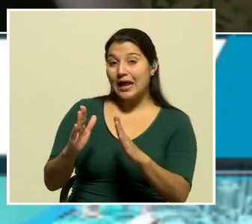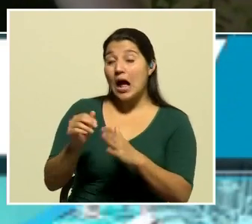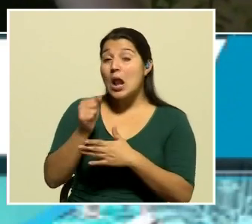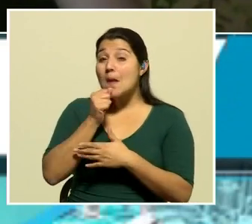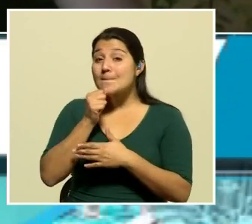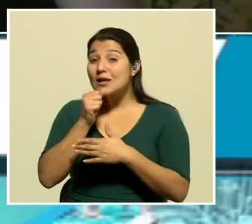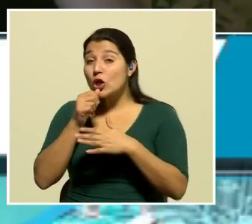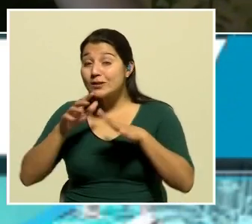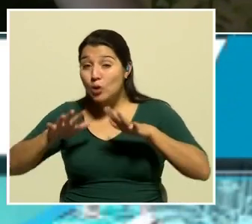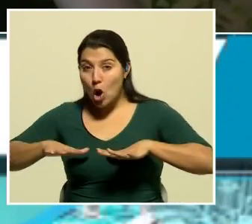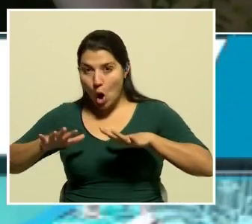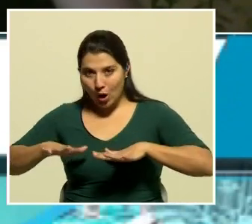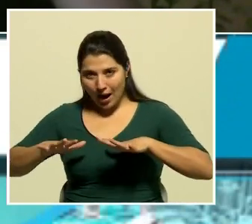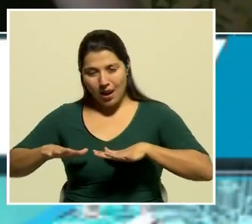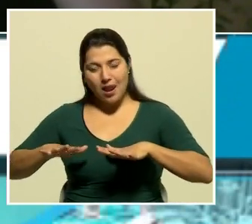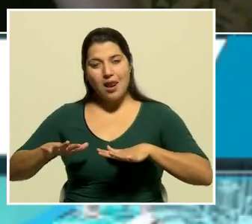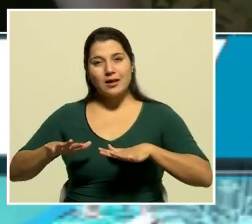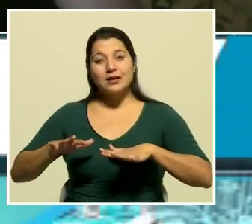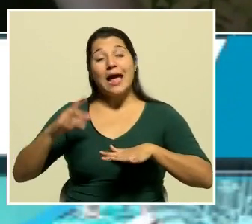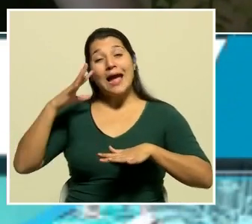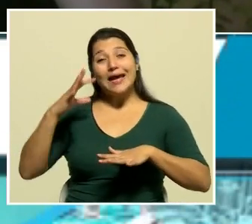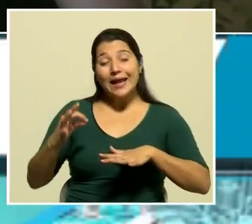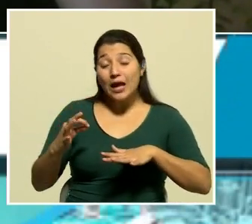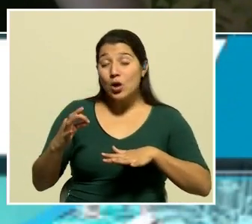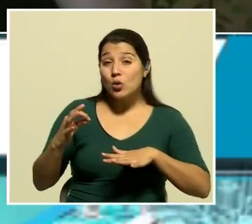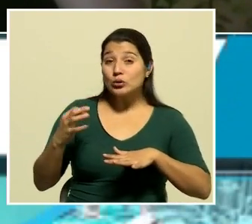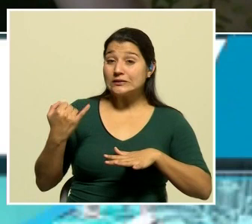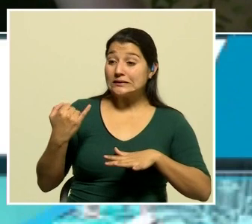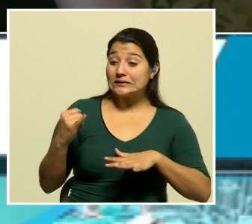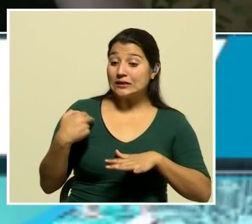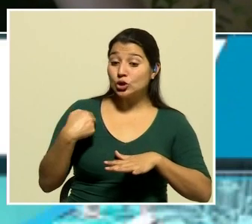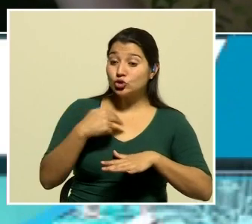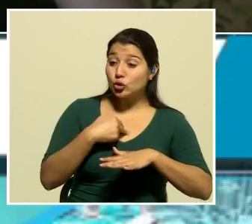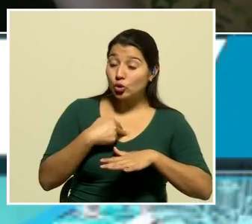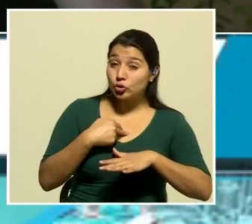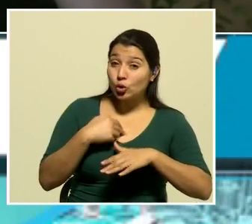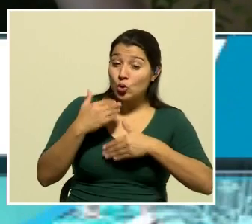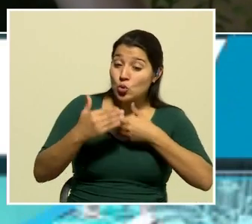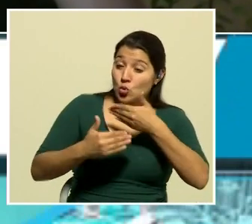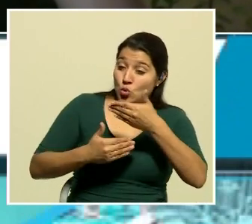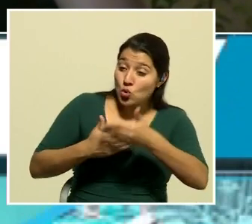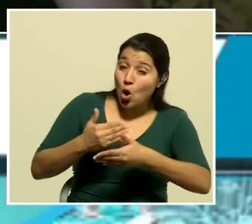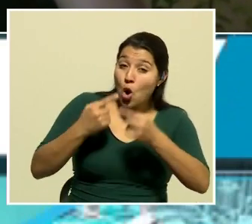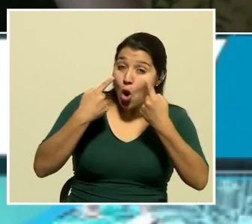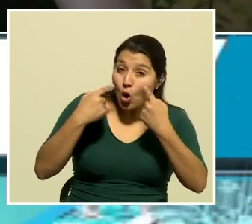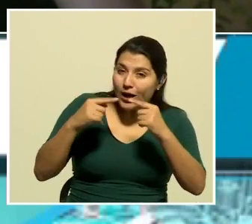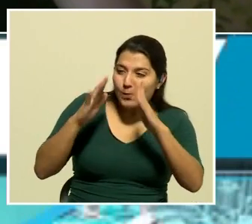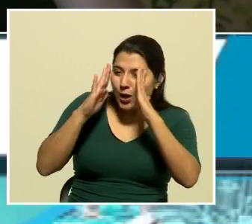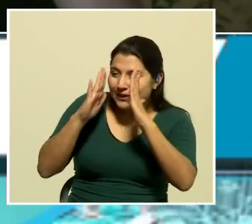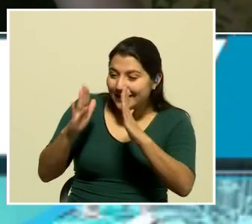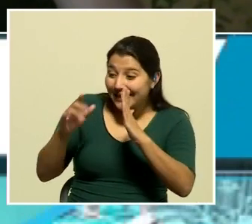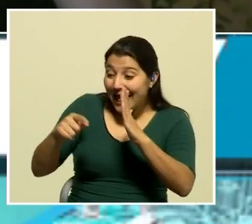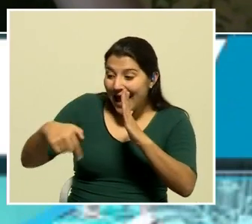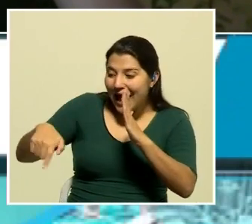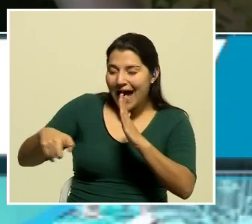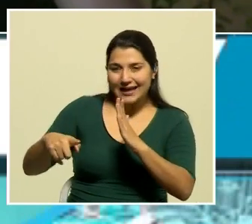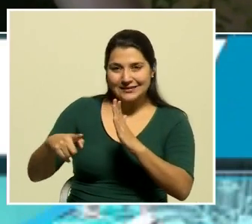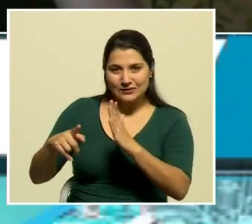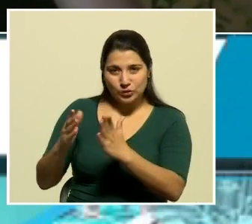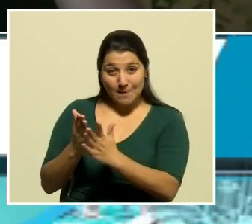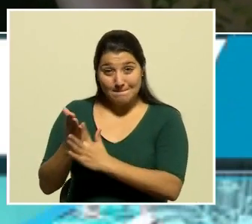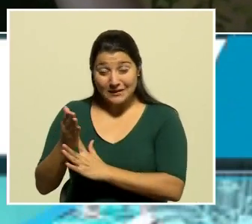Yo creo que conforme vayamos poniéndole más atención a estos medios que están tratando de hacer la diferencia,